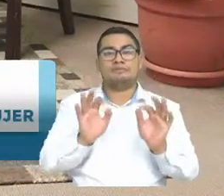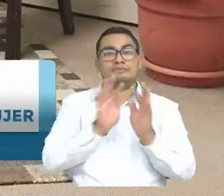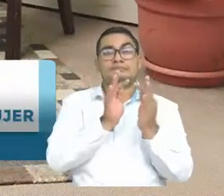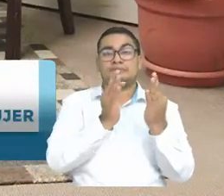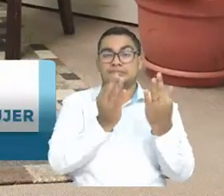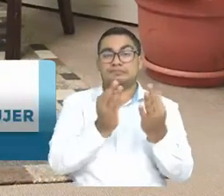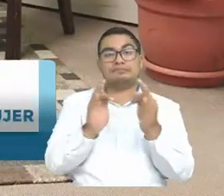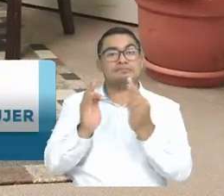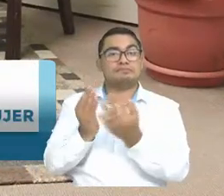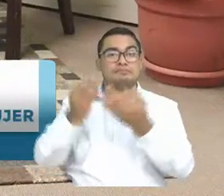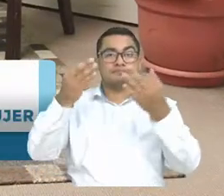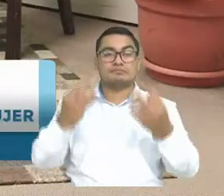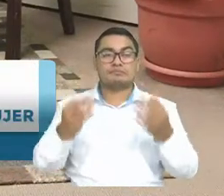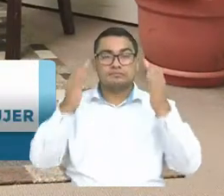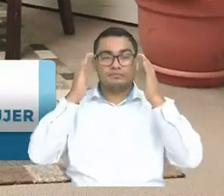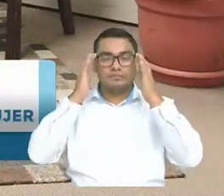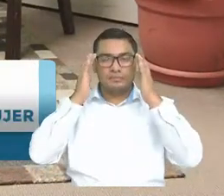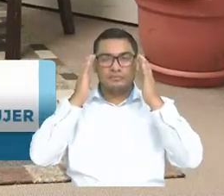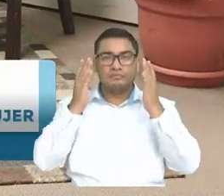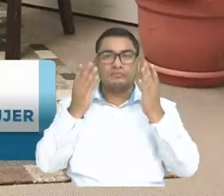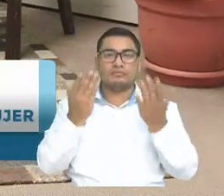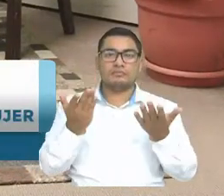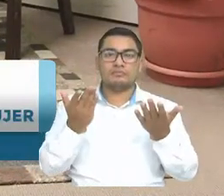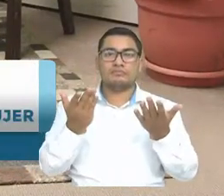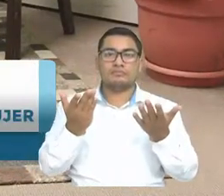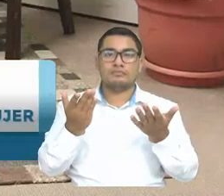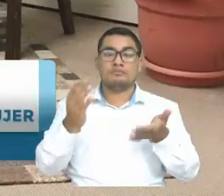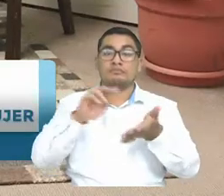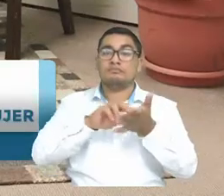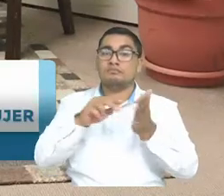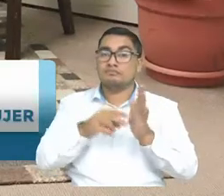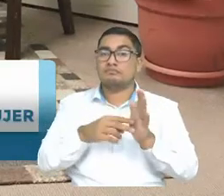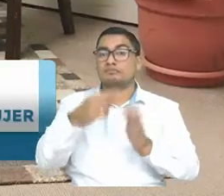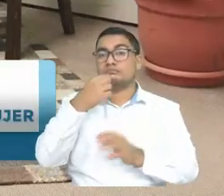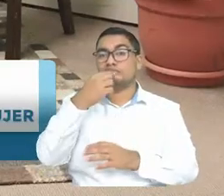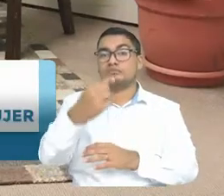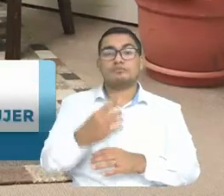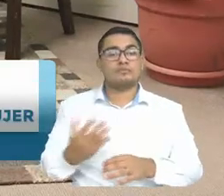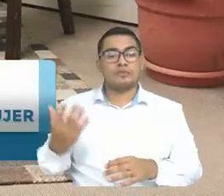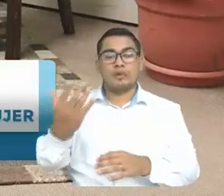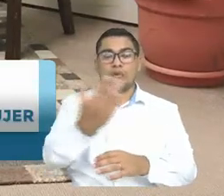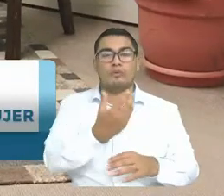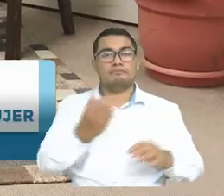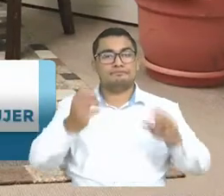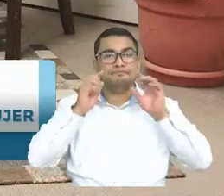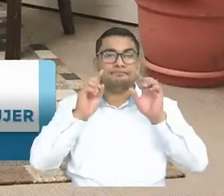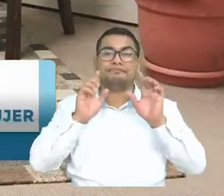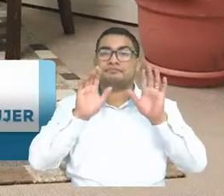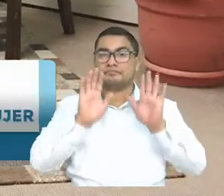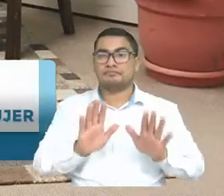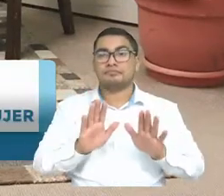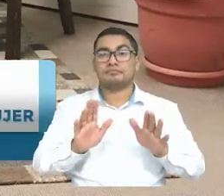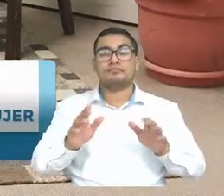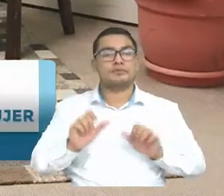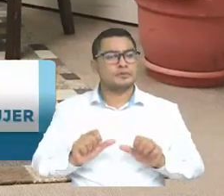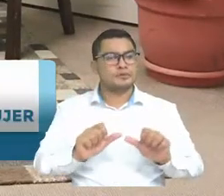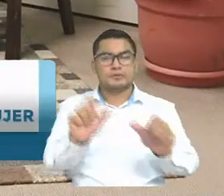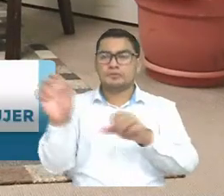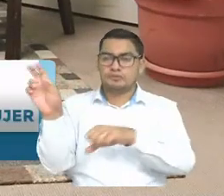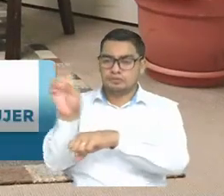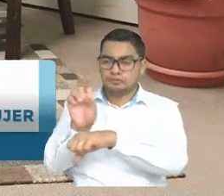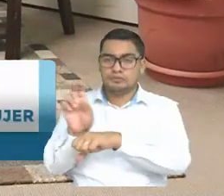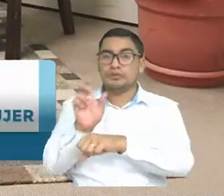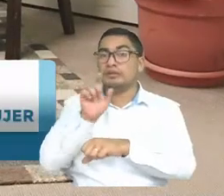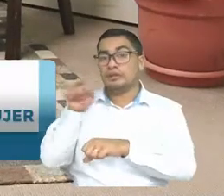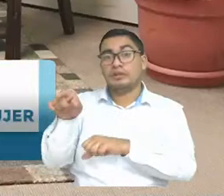familiar, ¿verdad? Entonces hay que mencionarle todos estos cuidados, estar en constante vigilancia de